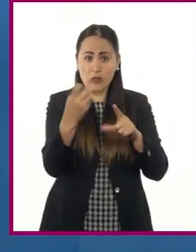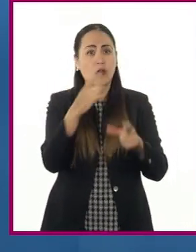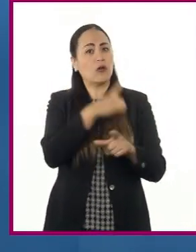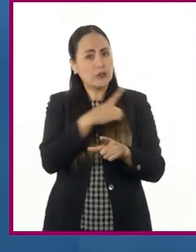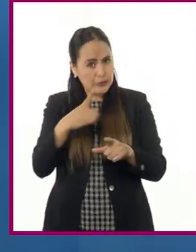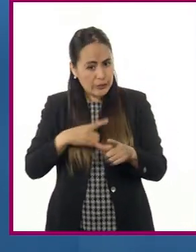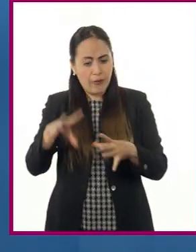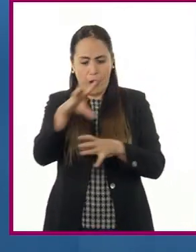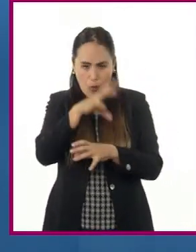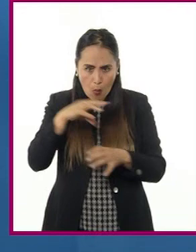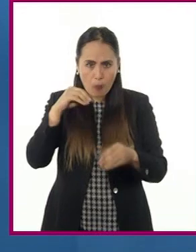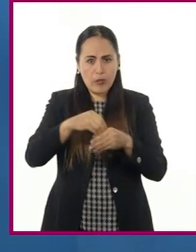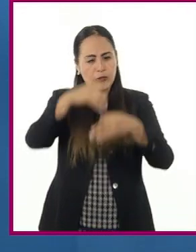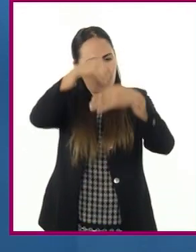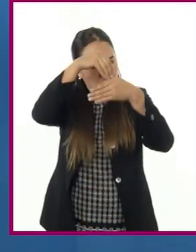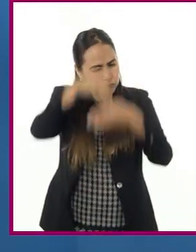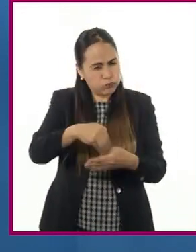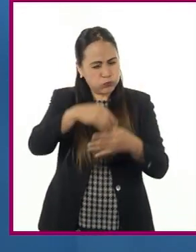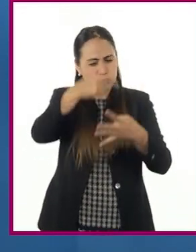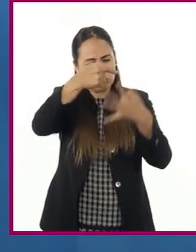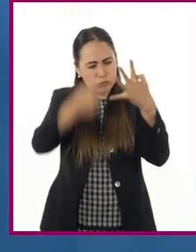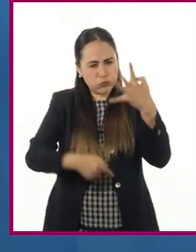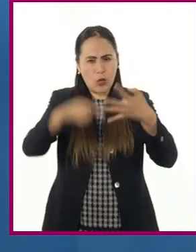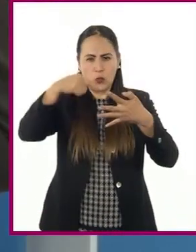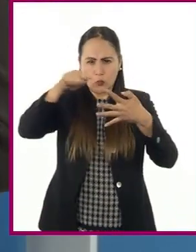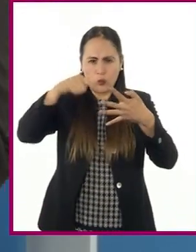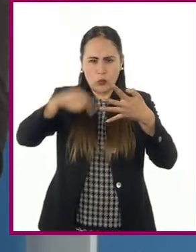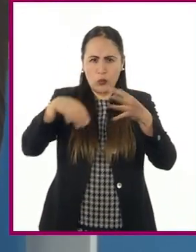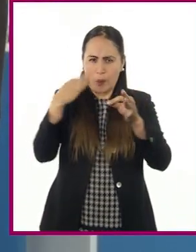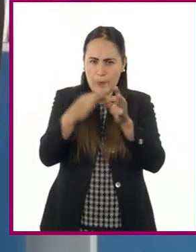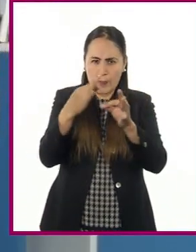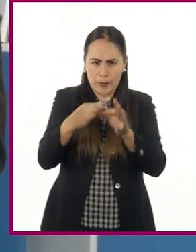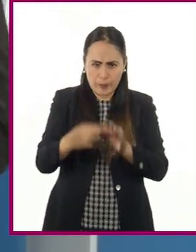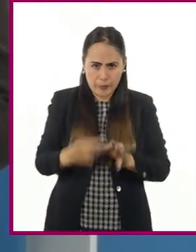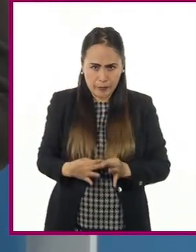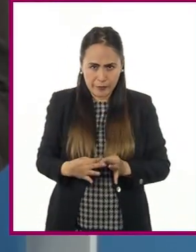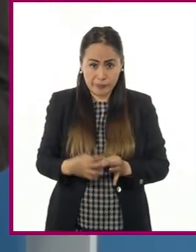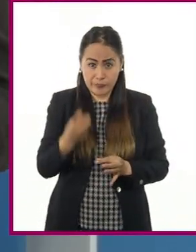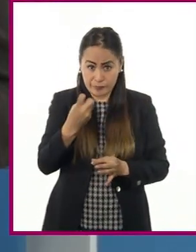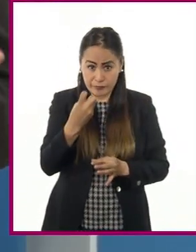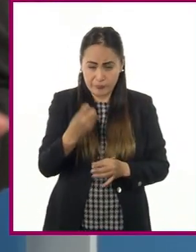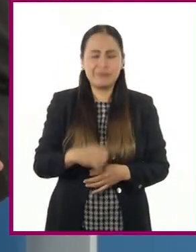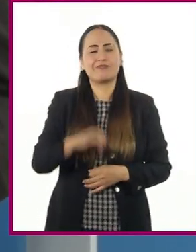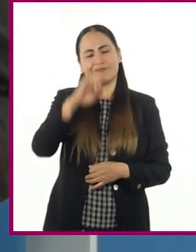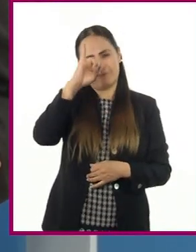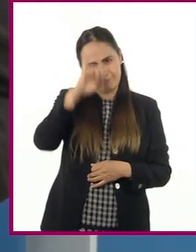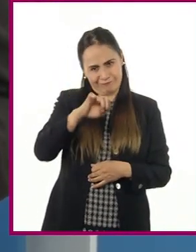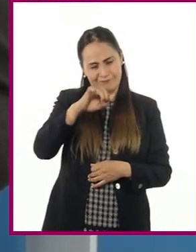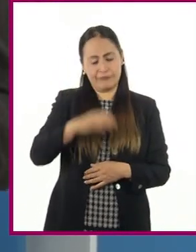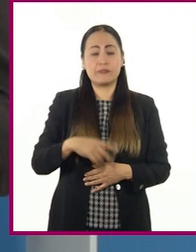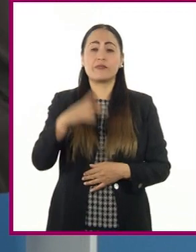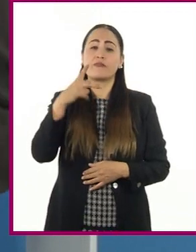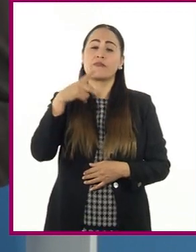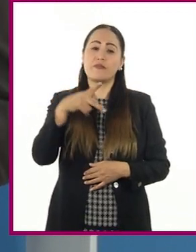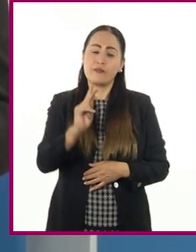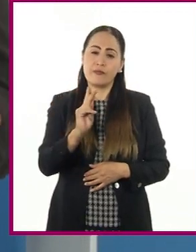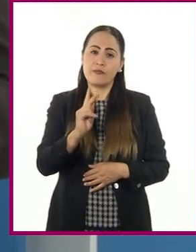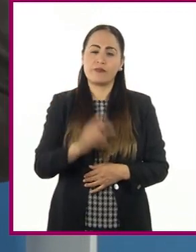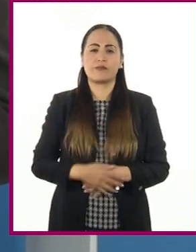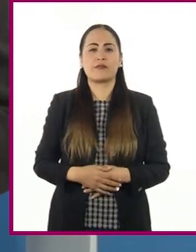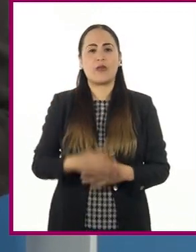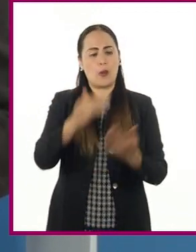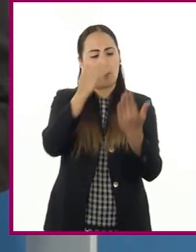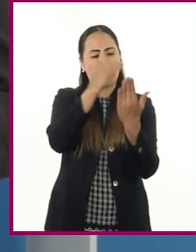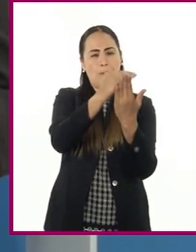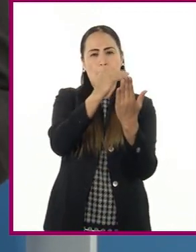en su totalidad cada uno de estos principios. Así es, Nadia. Sin embargo, los principios